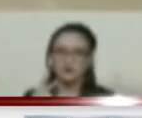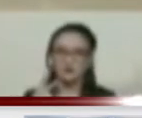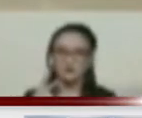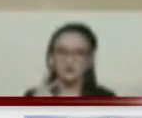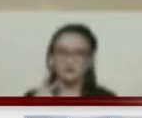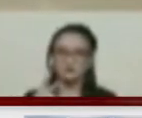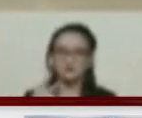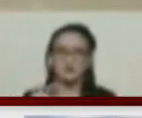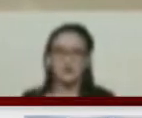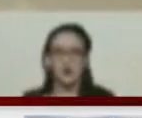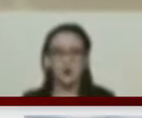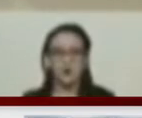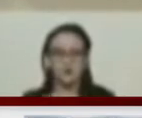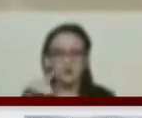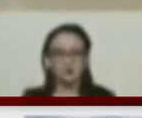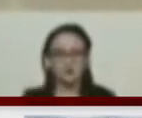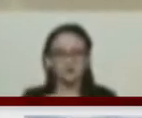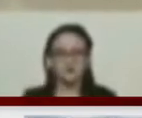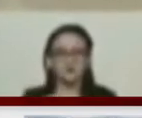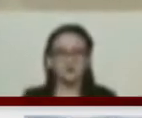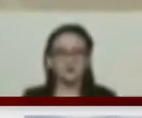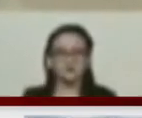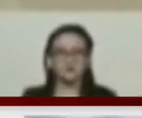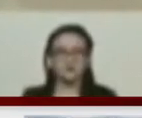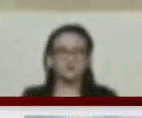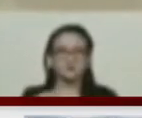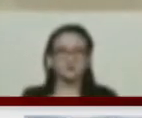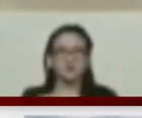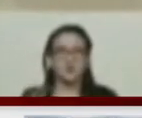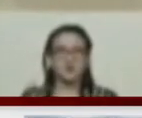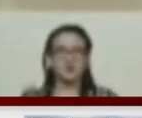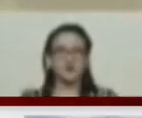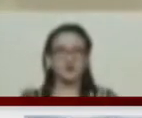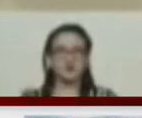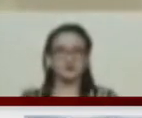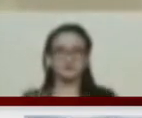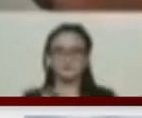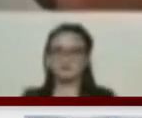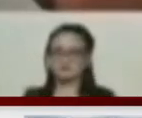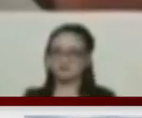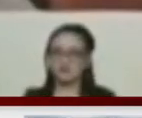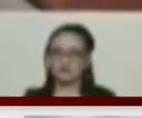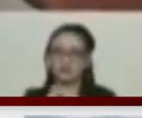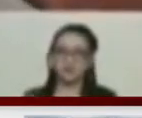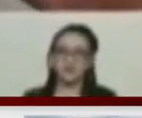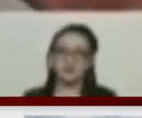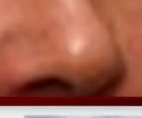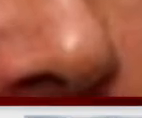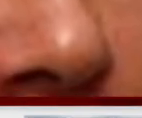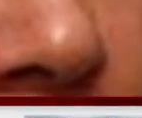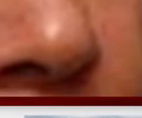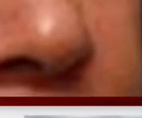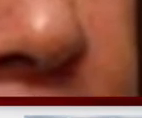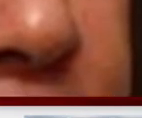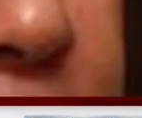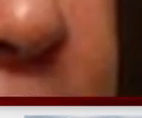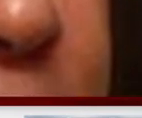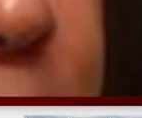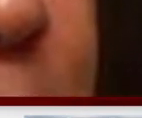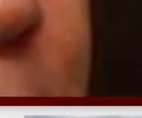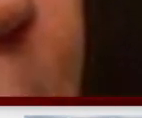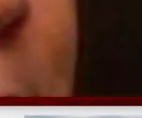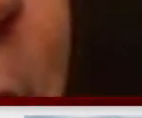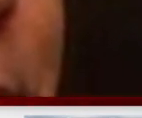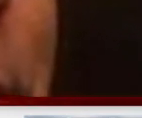políticos un grupo de electores y electoras y 10 iniciativa propia henri falcón es el